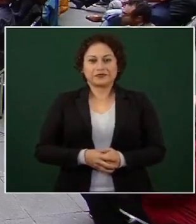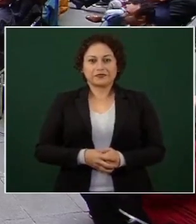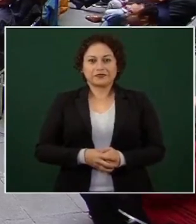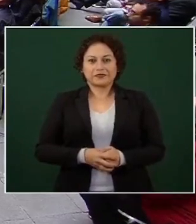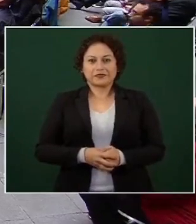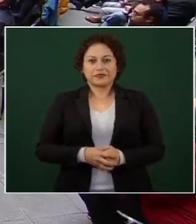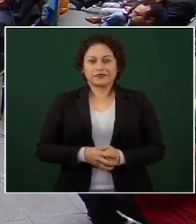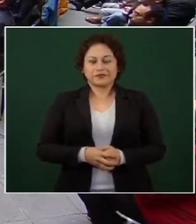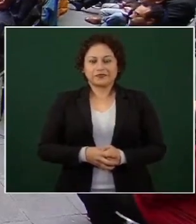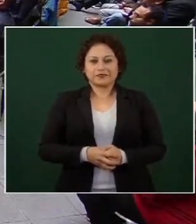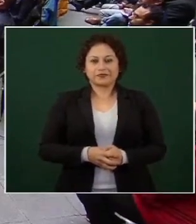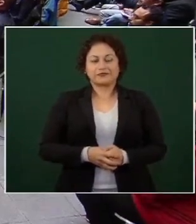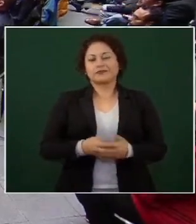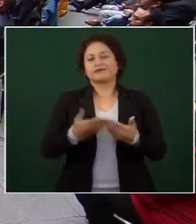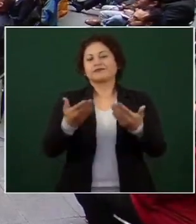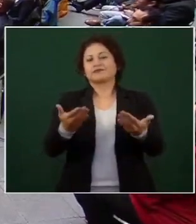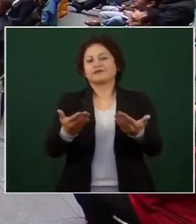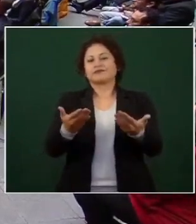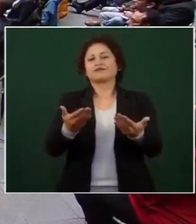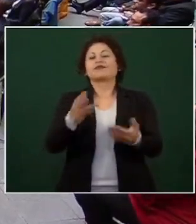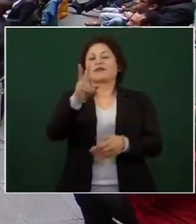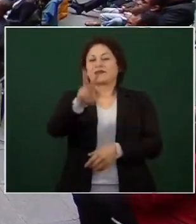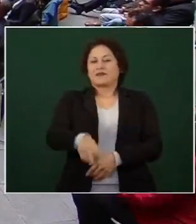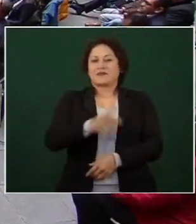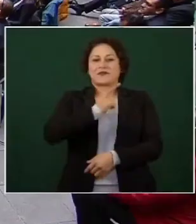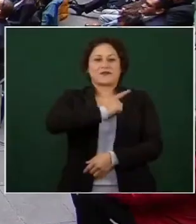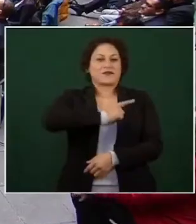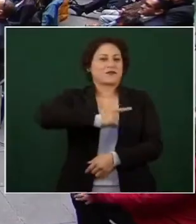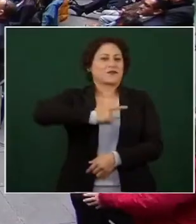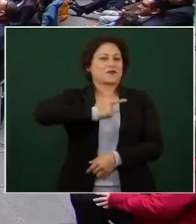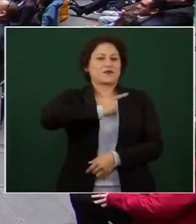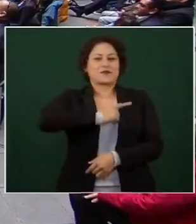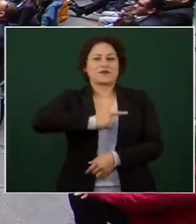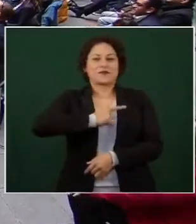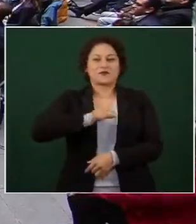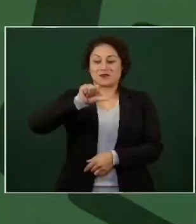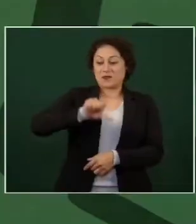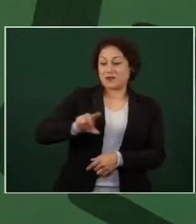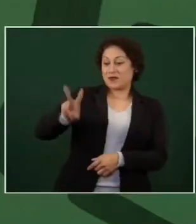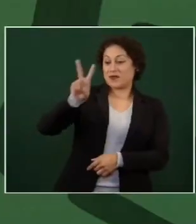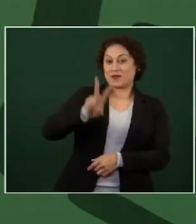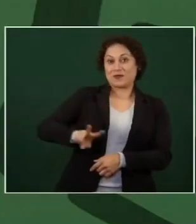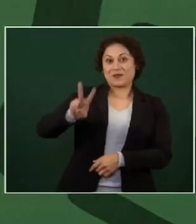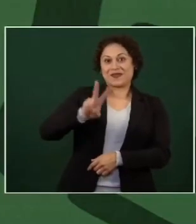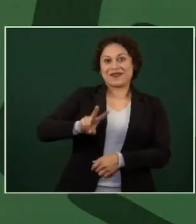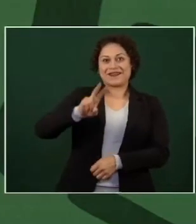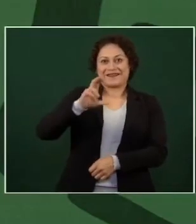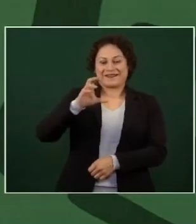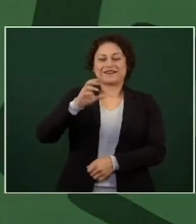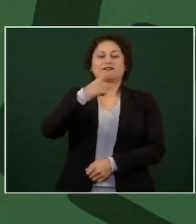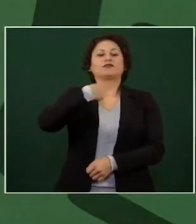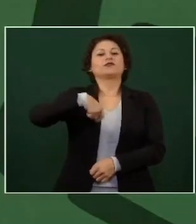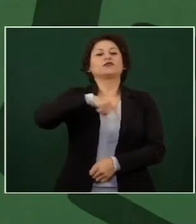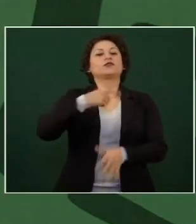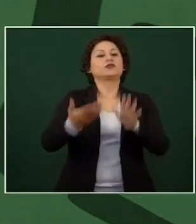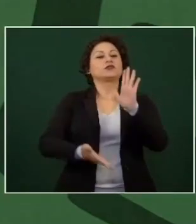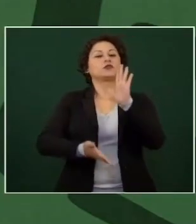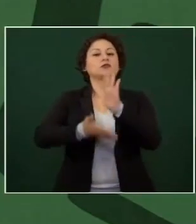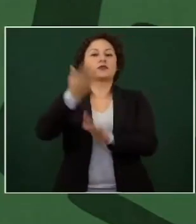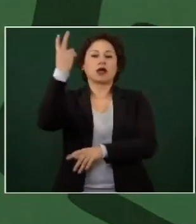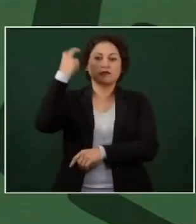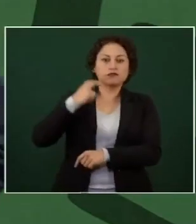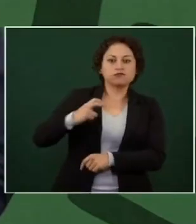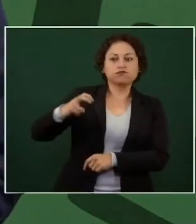Me da muchísimo gusto que terminemos la semana. Nosotros vamos a gira, vamos a la